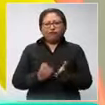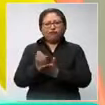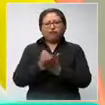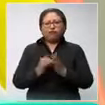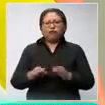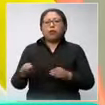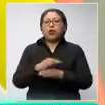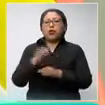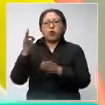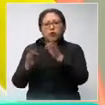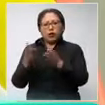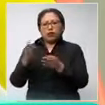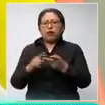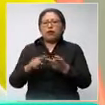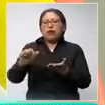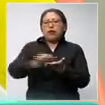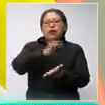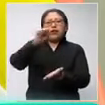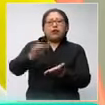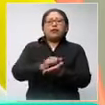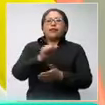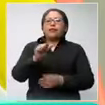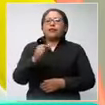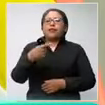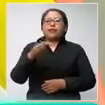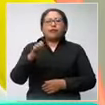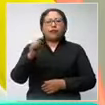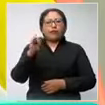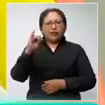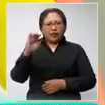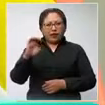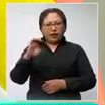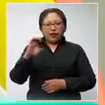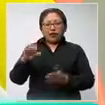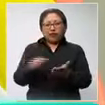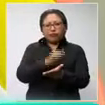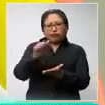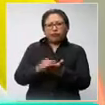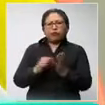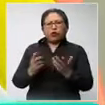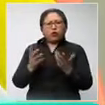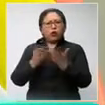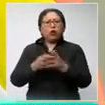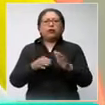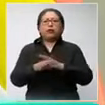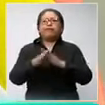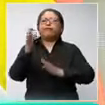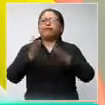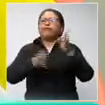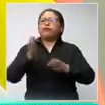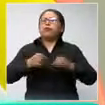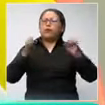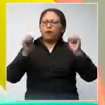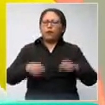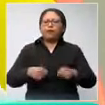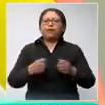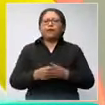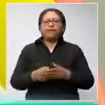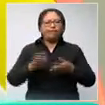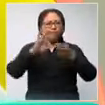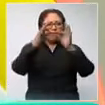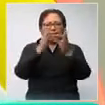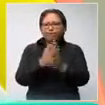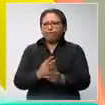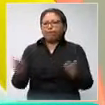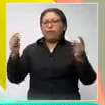de Justicia y la GETIC, que se llama la plataforma de acceso a la justicia, que necesitamos resuelve